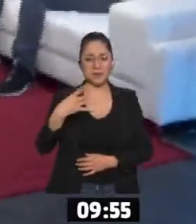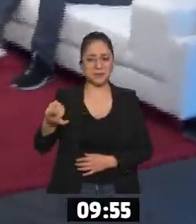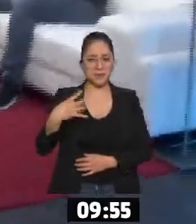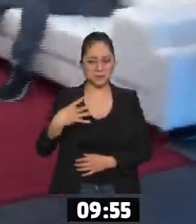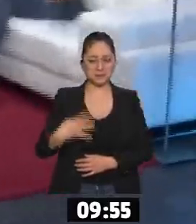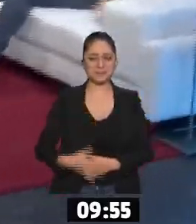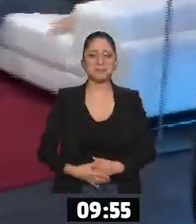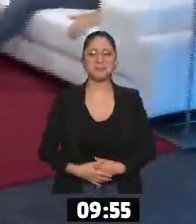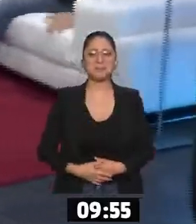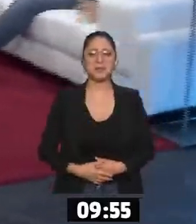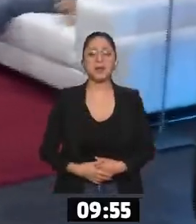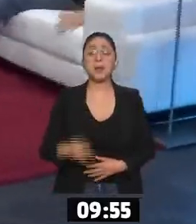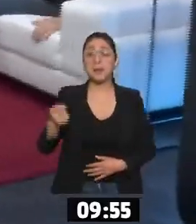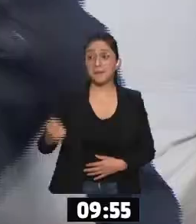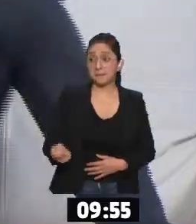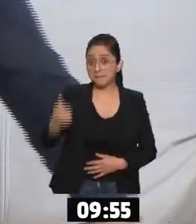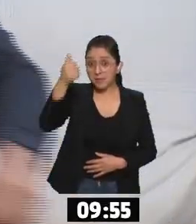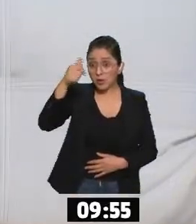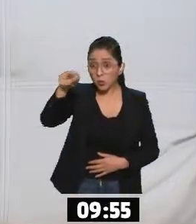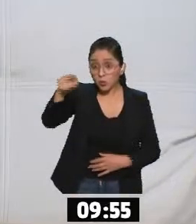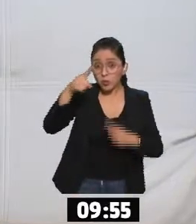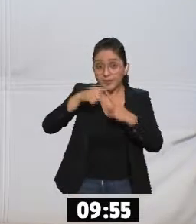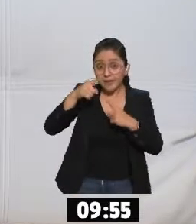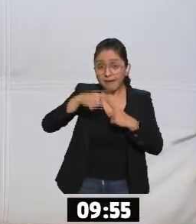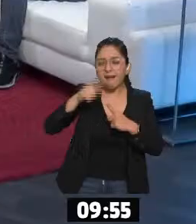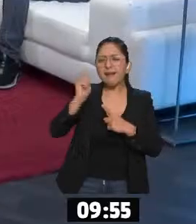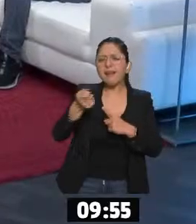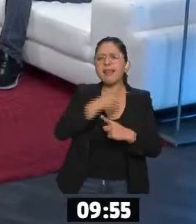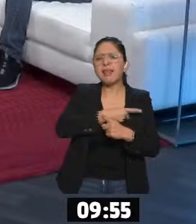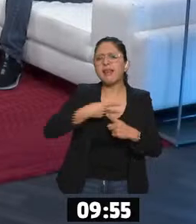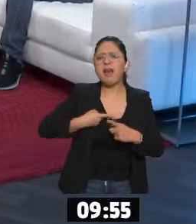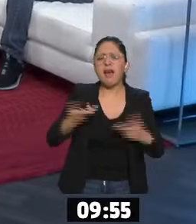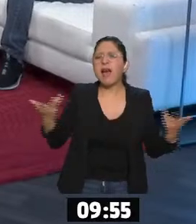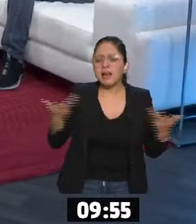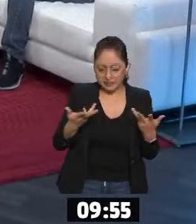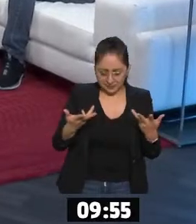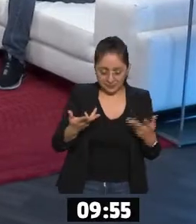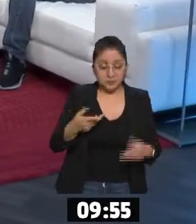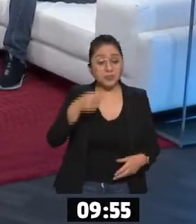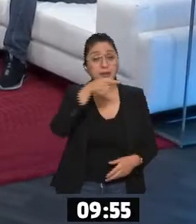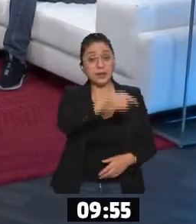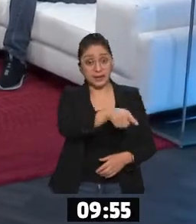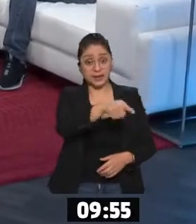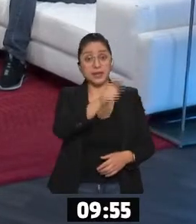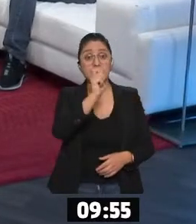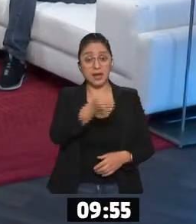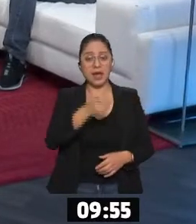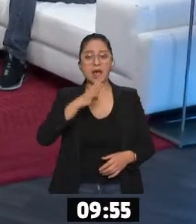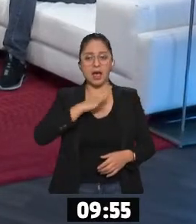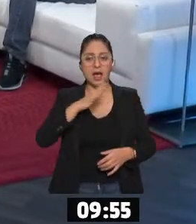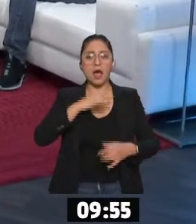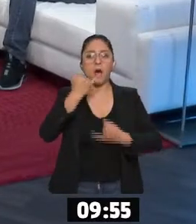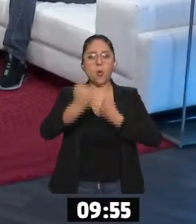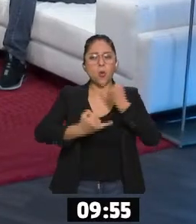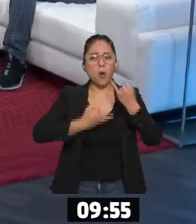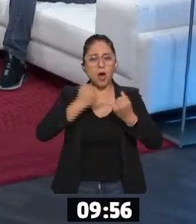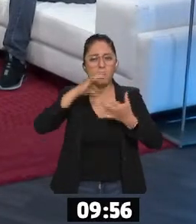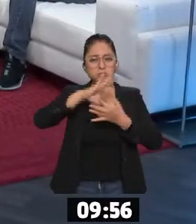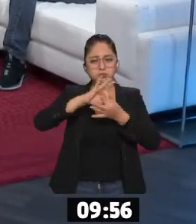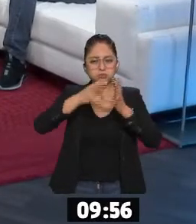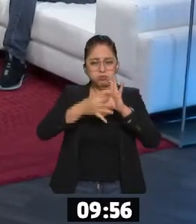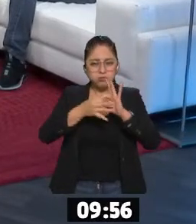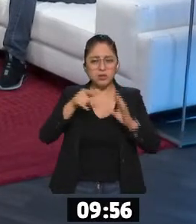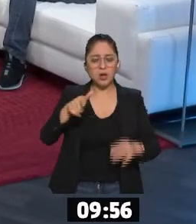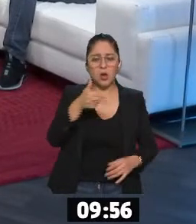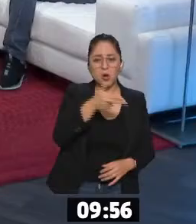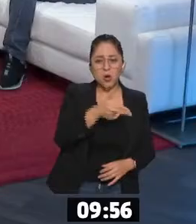primera tarea es que nos expliques, porque también hay Juegos Olímpicos para hipoacúsicos que no entran en